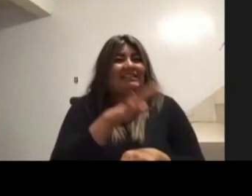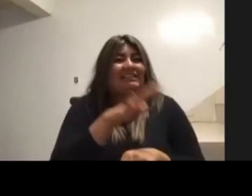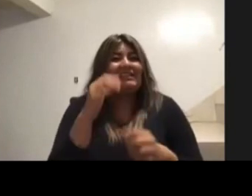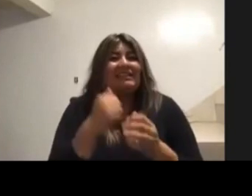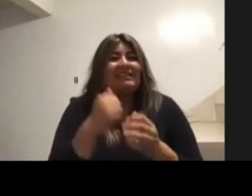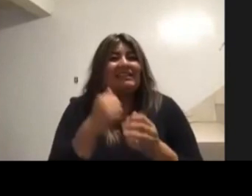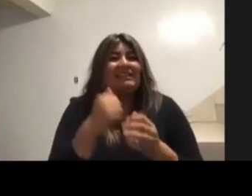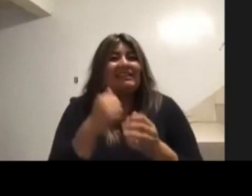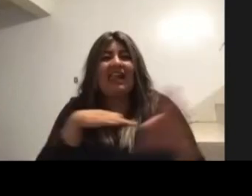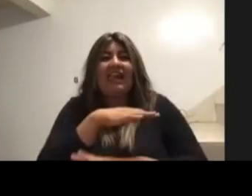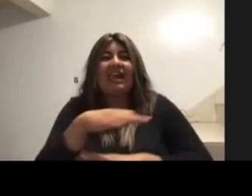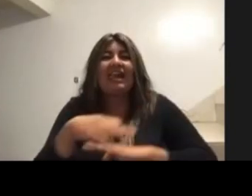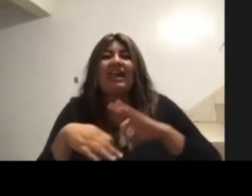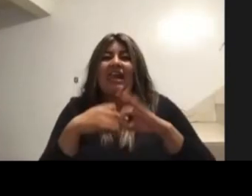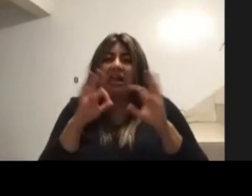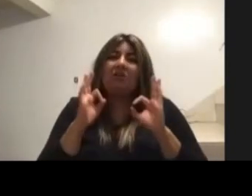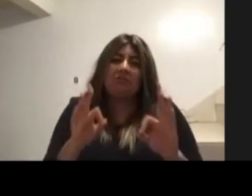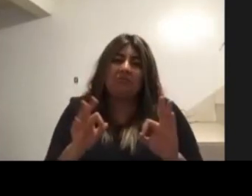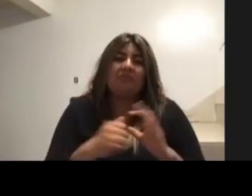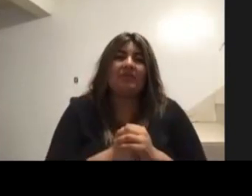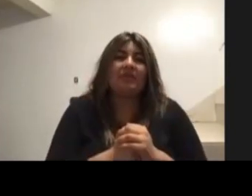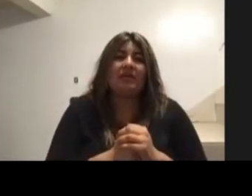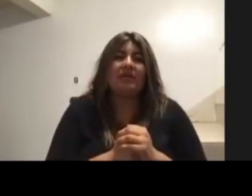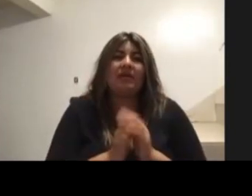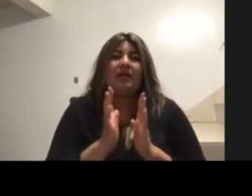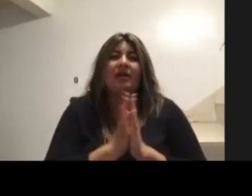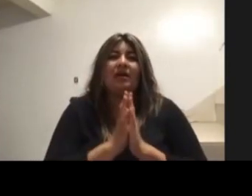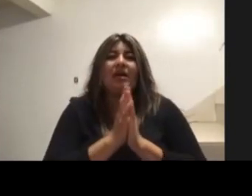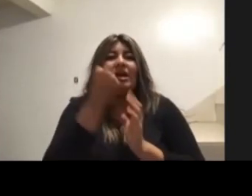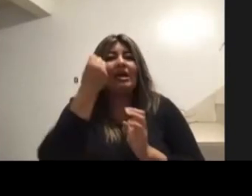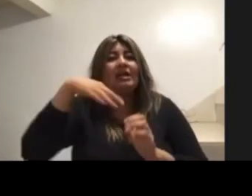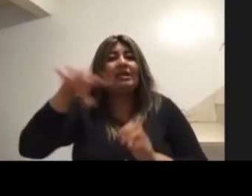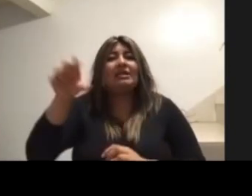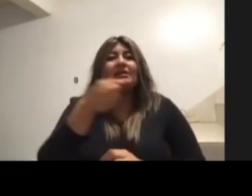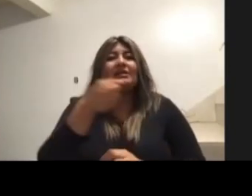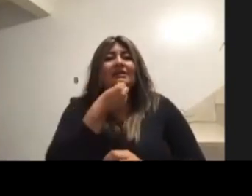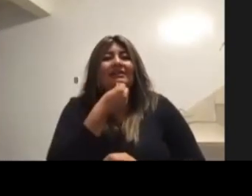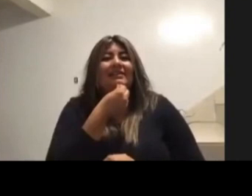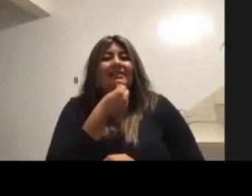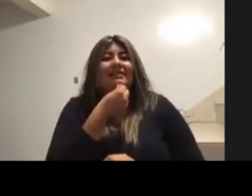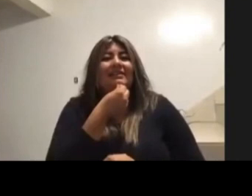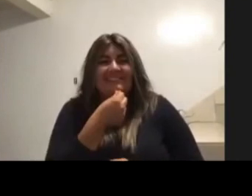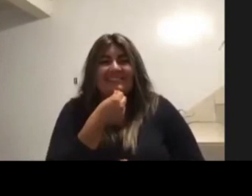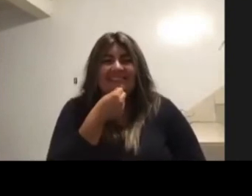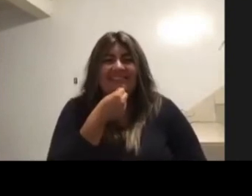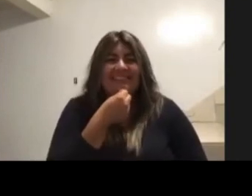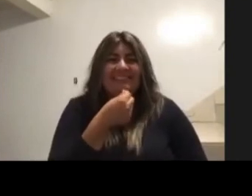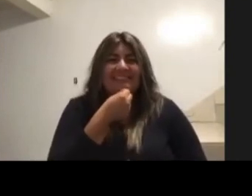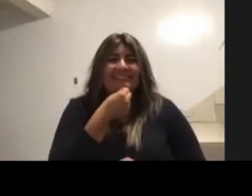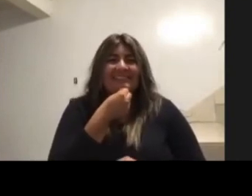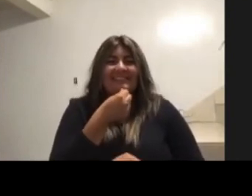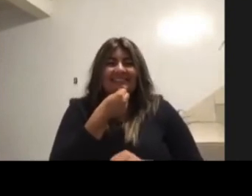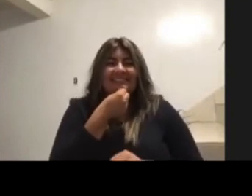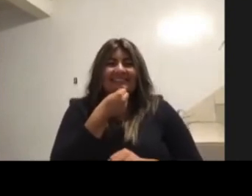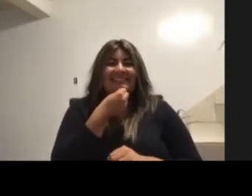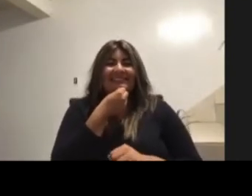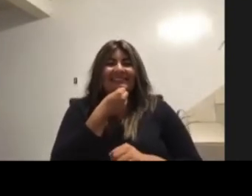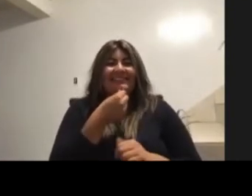claro, pero que nos den unos 10 minutos más, un poco más, para poder tener algunas intervenciones de los